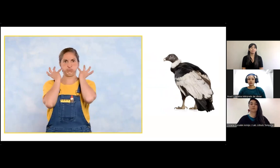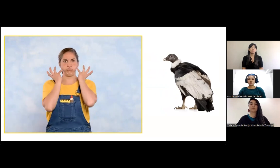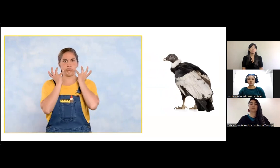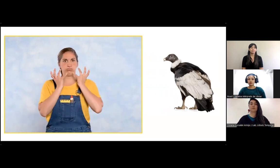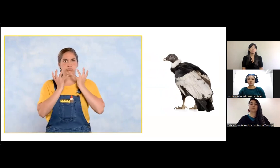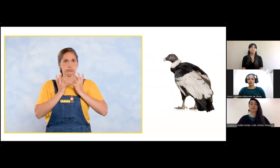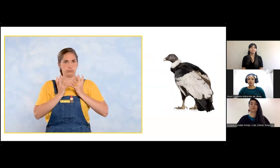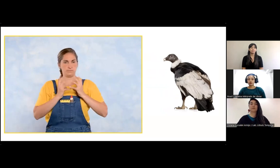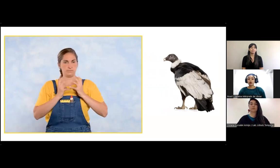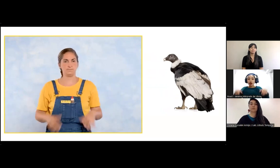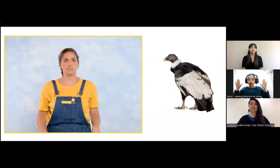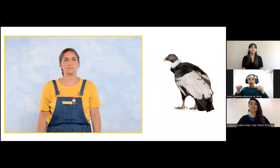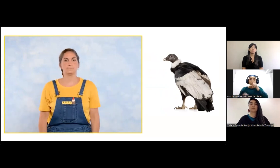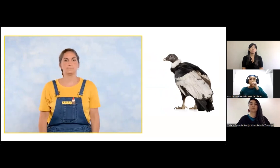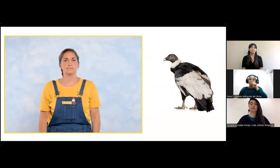Cóndor.